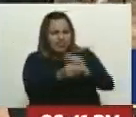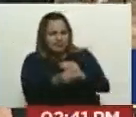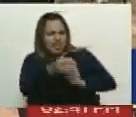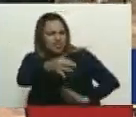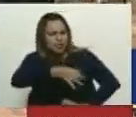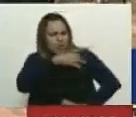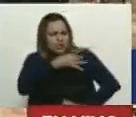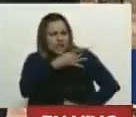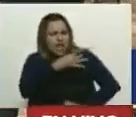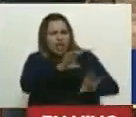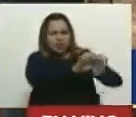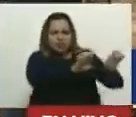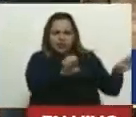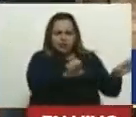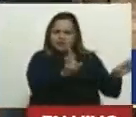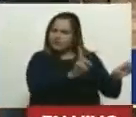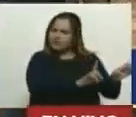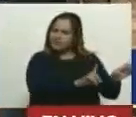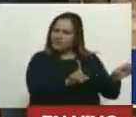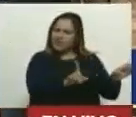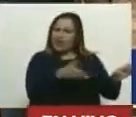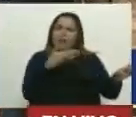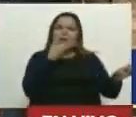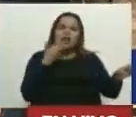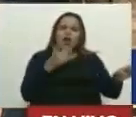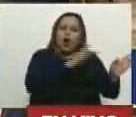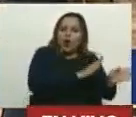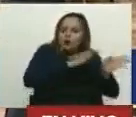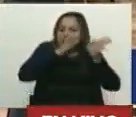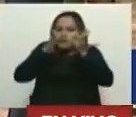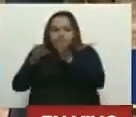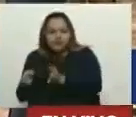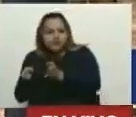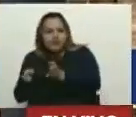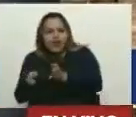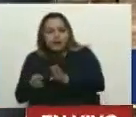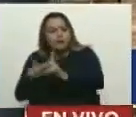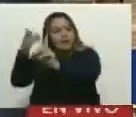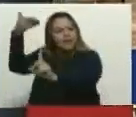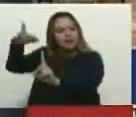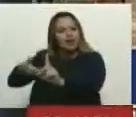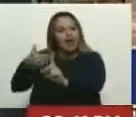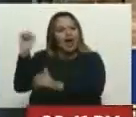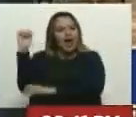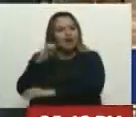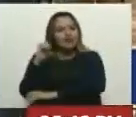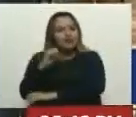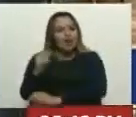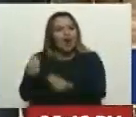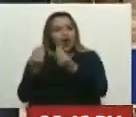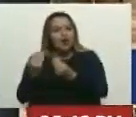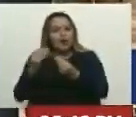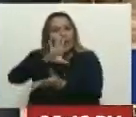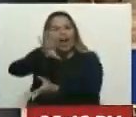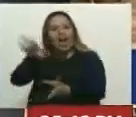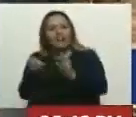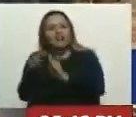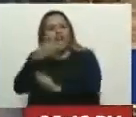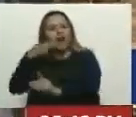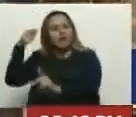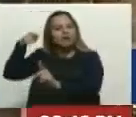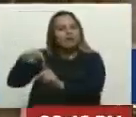una estructura educativa determinada, que sea al revés, que sea cómo esta estructura es